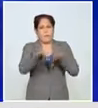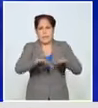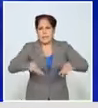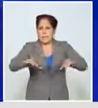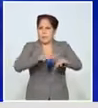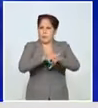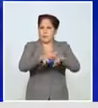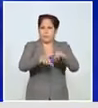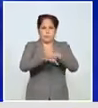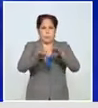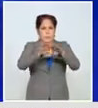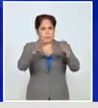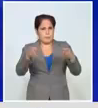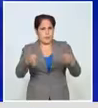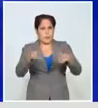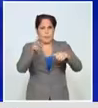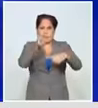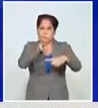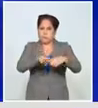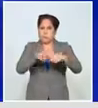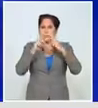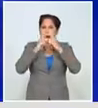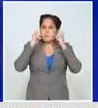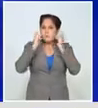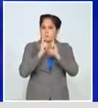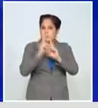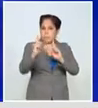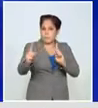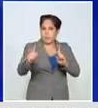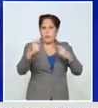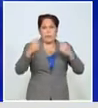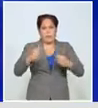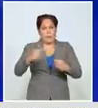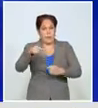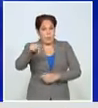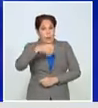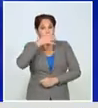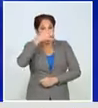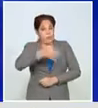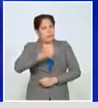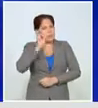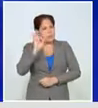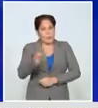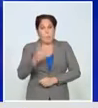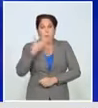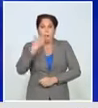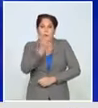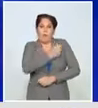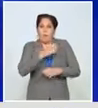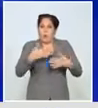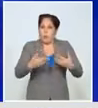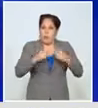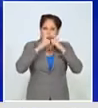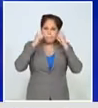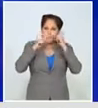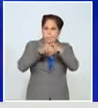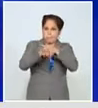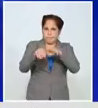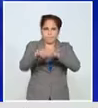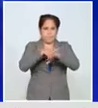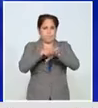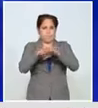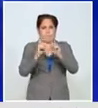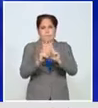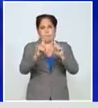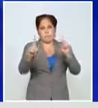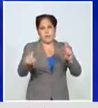lavado de las manos, del distanciamiento físico. Usted lo ha dicho siempre, esta es la mejor vacuna, que hasta ahora podamos tener